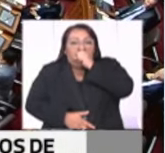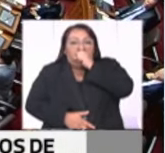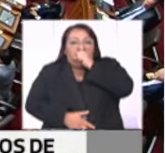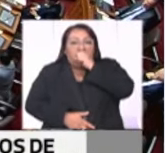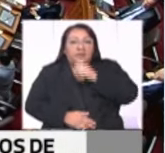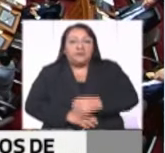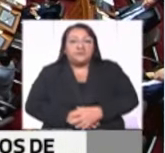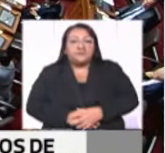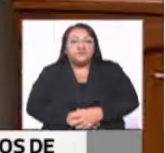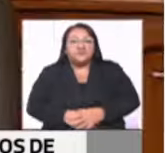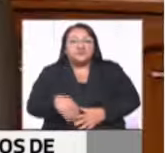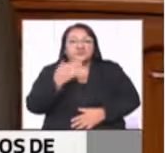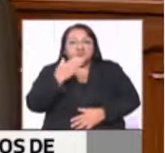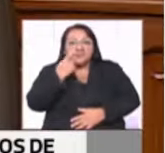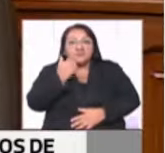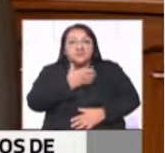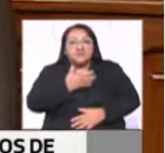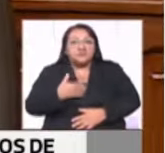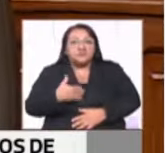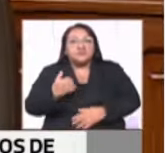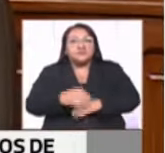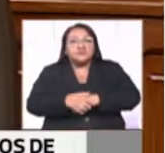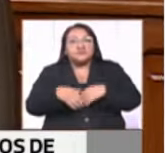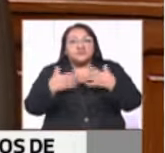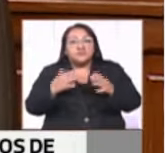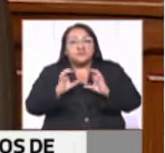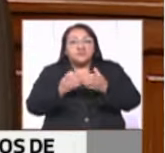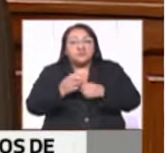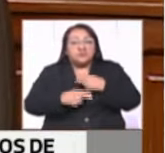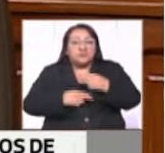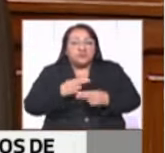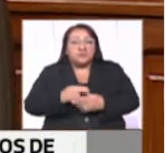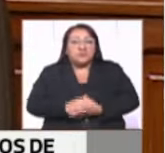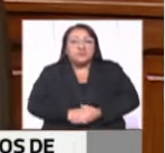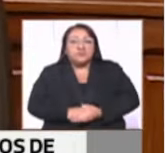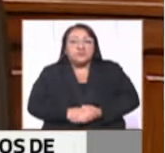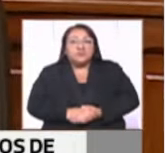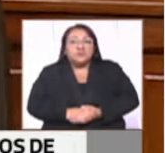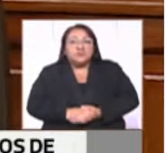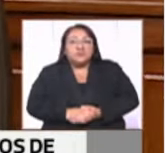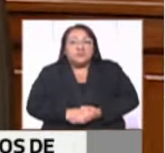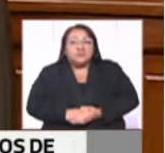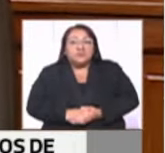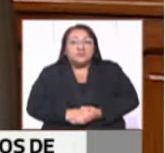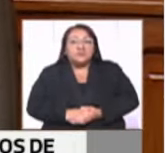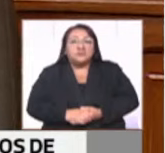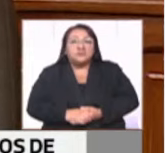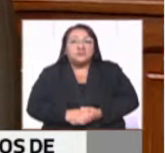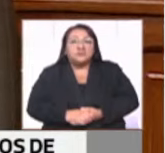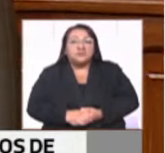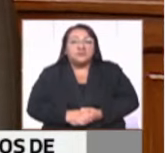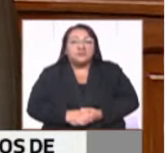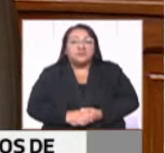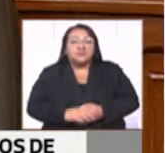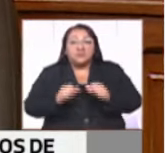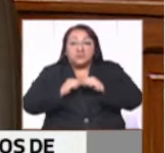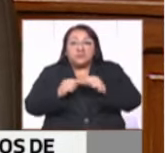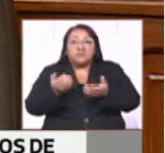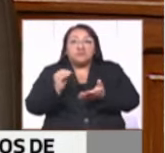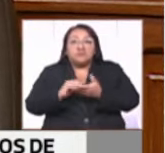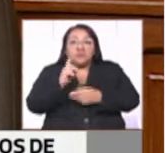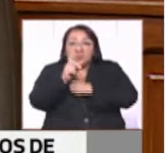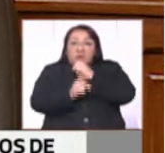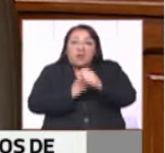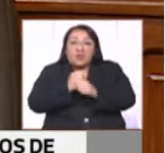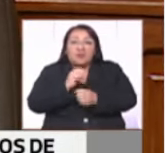Gracias, señor presidente. Por su intermedio, saludar a toda la representación nacional y a mis colegas congresistas. Durante más de un